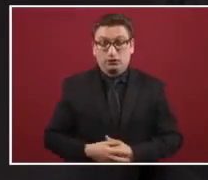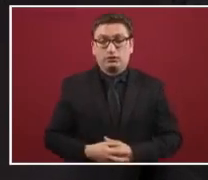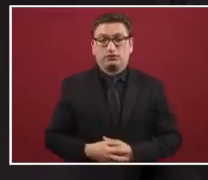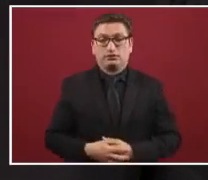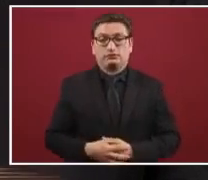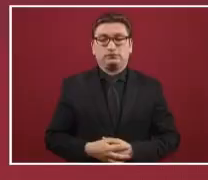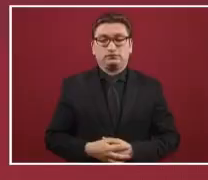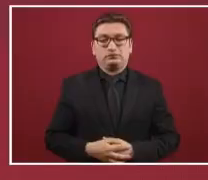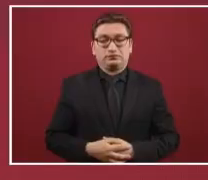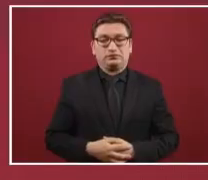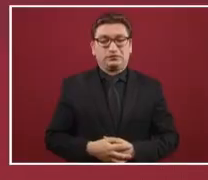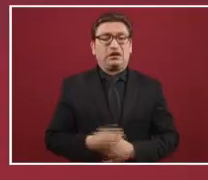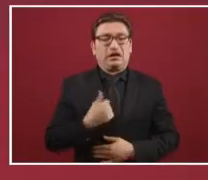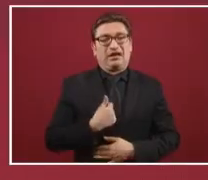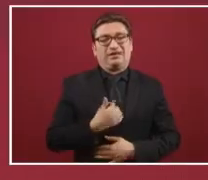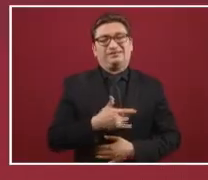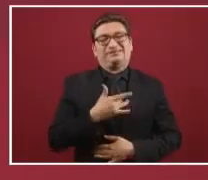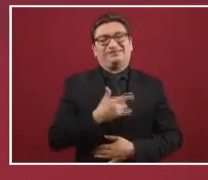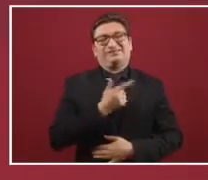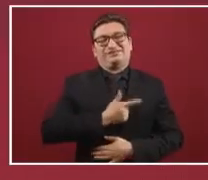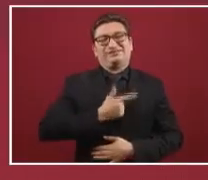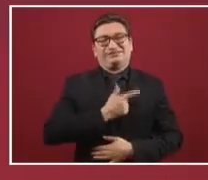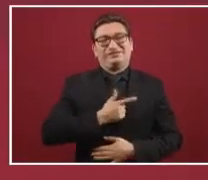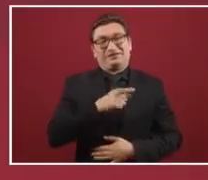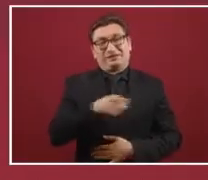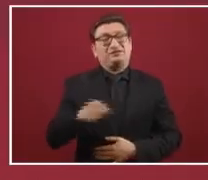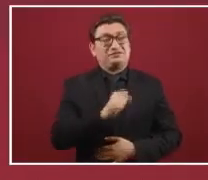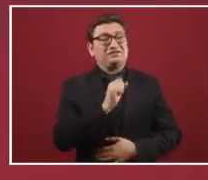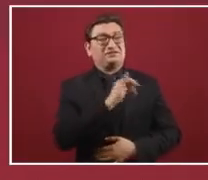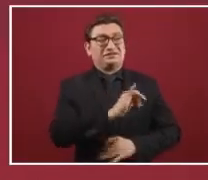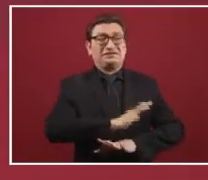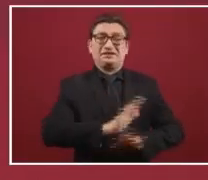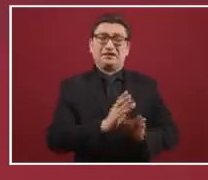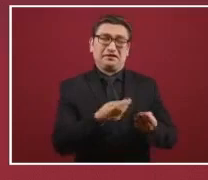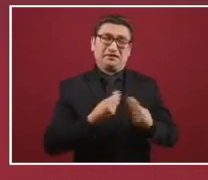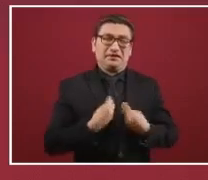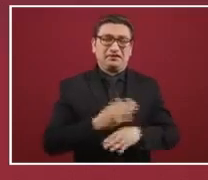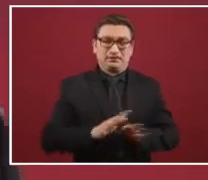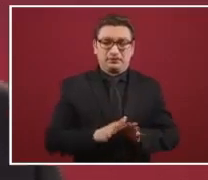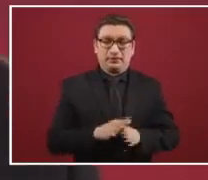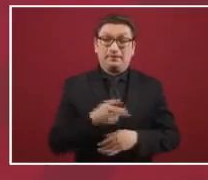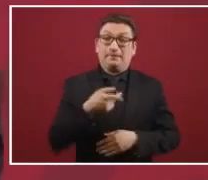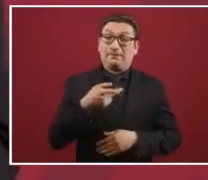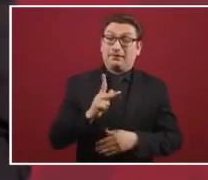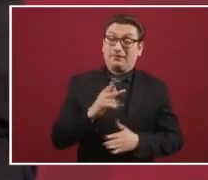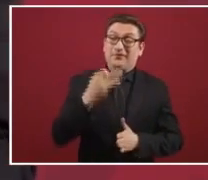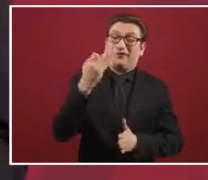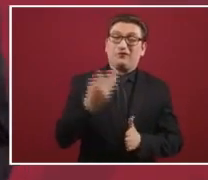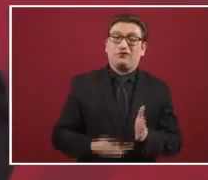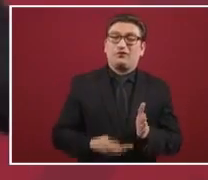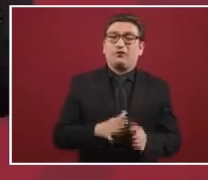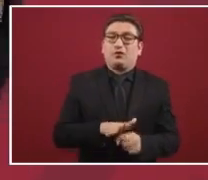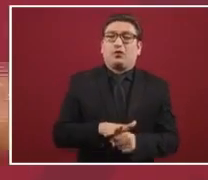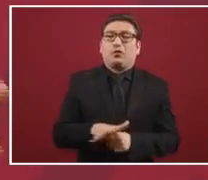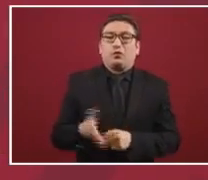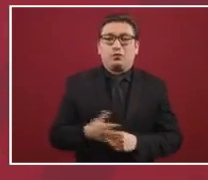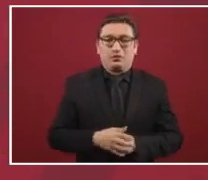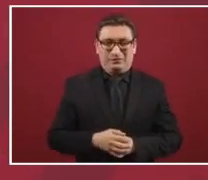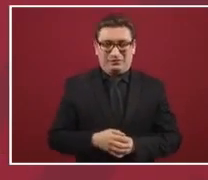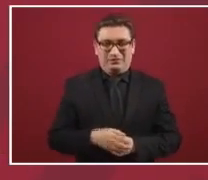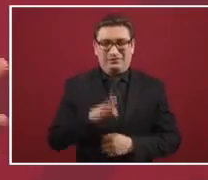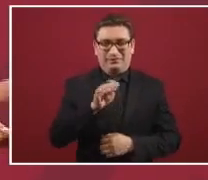Entonces, me da mucho gusto que me digan, sí, ya llegó. Lo que no ha llegado es la